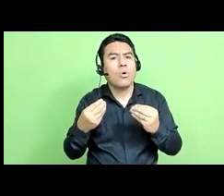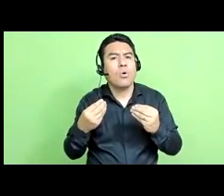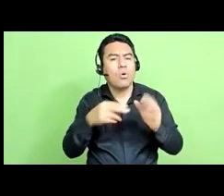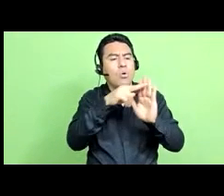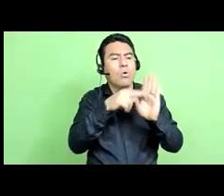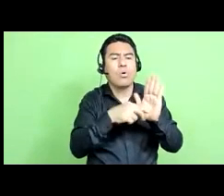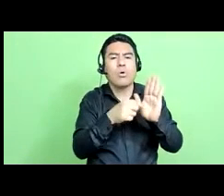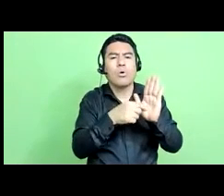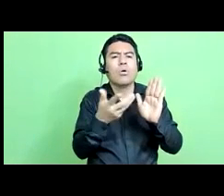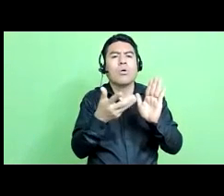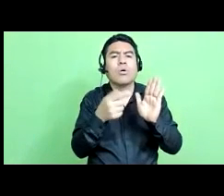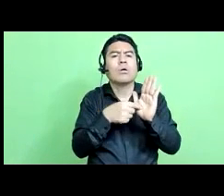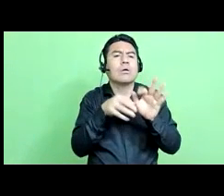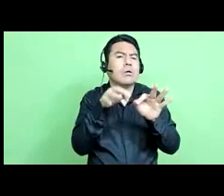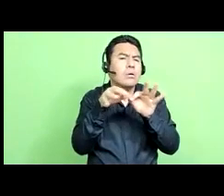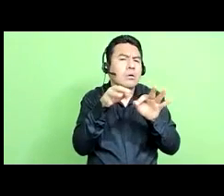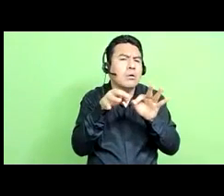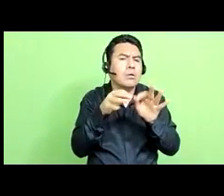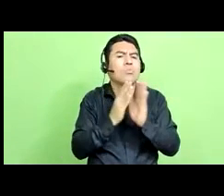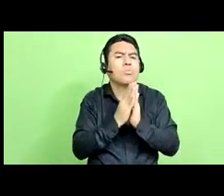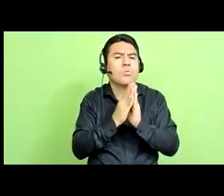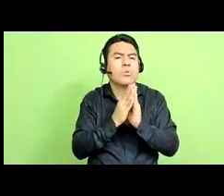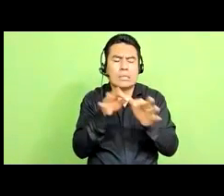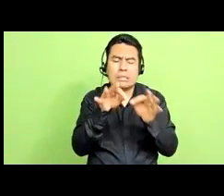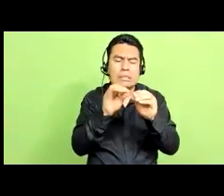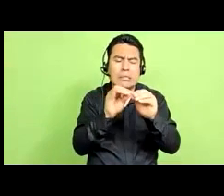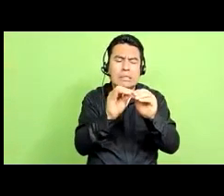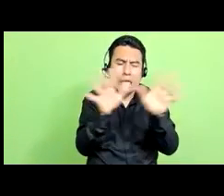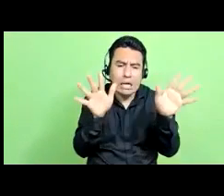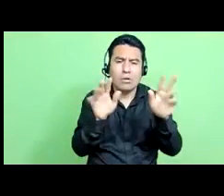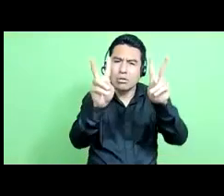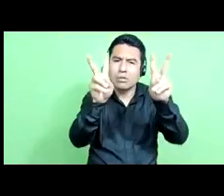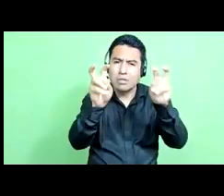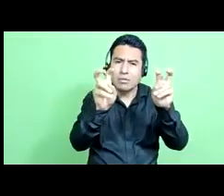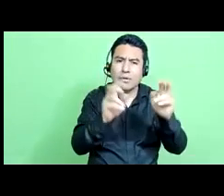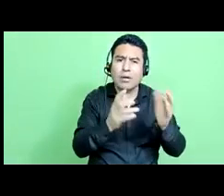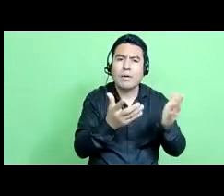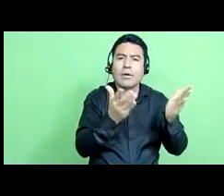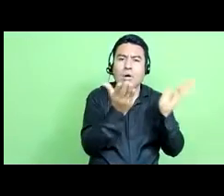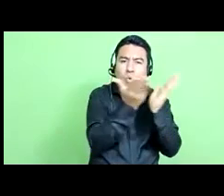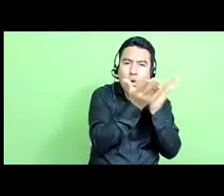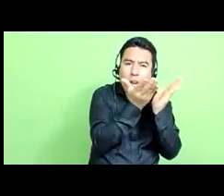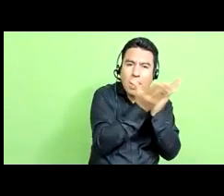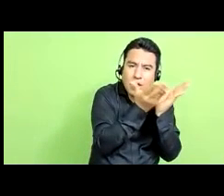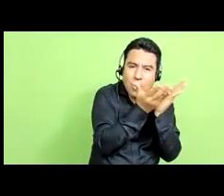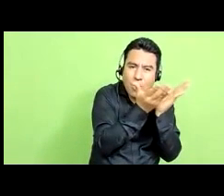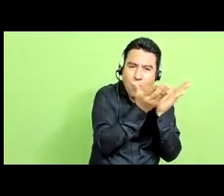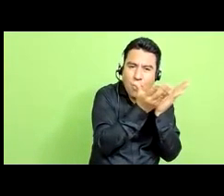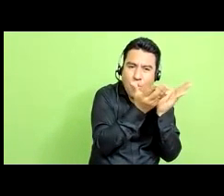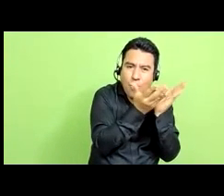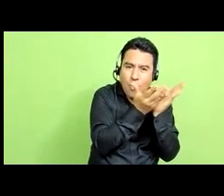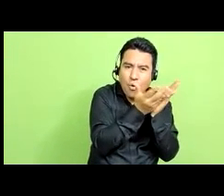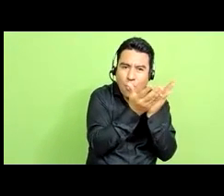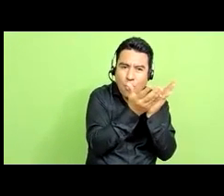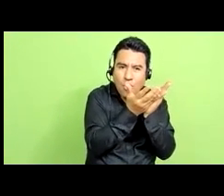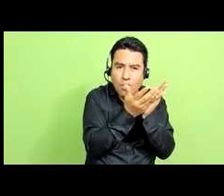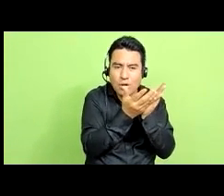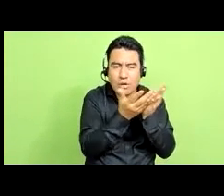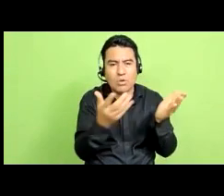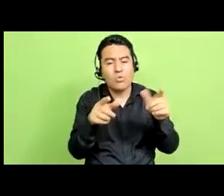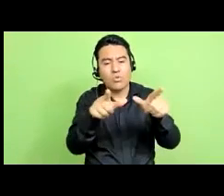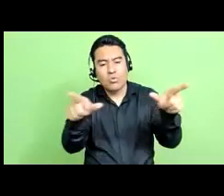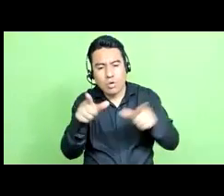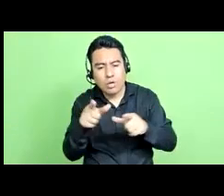especificar algo para las edificaciones o colegios jardines tal